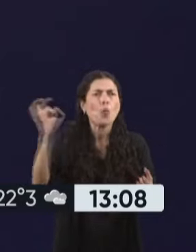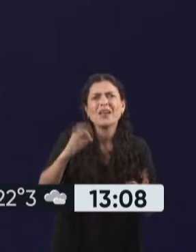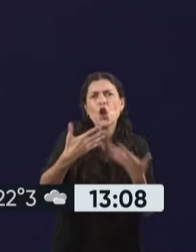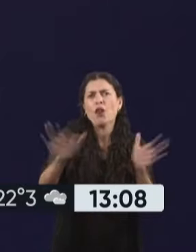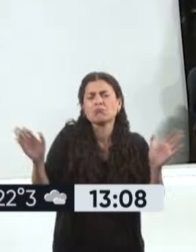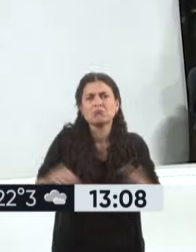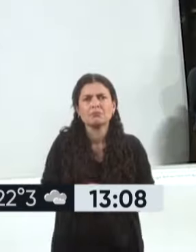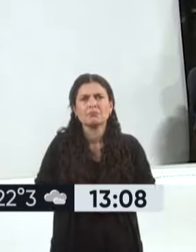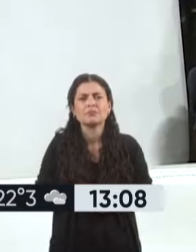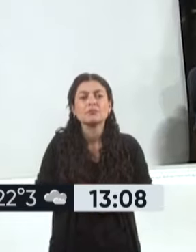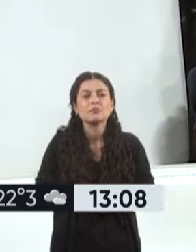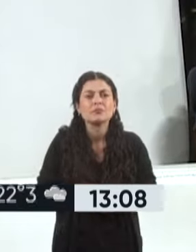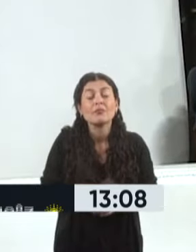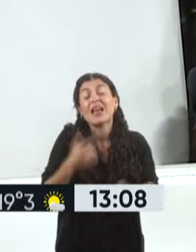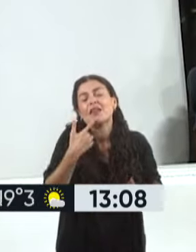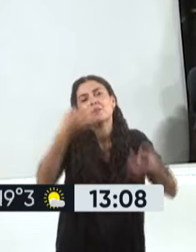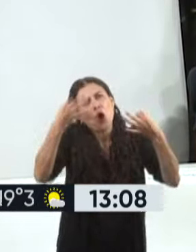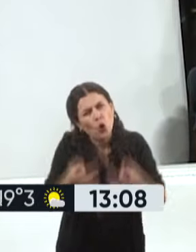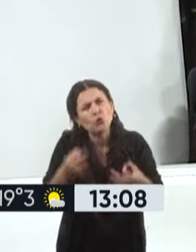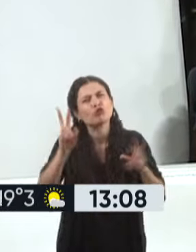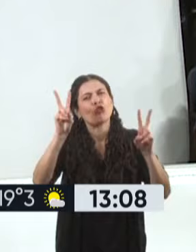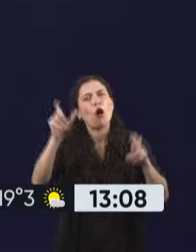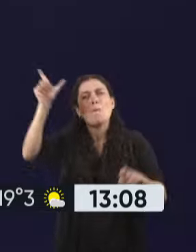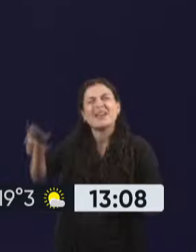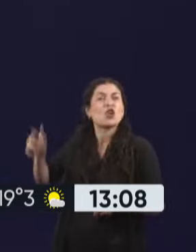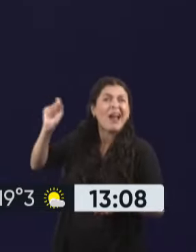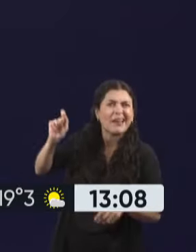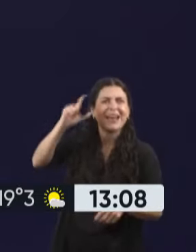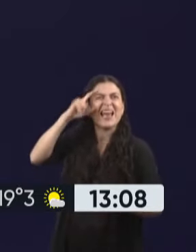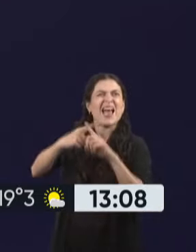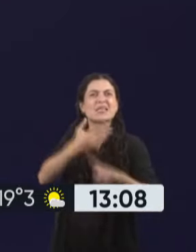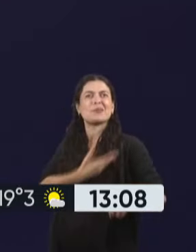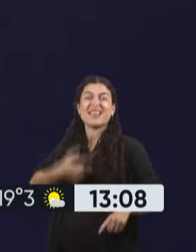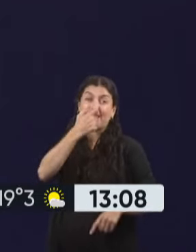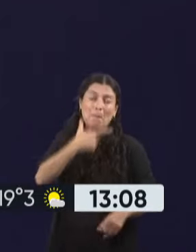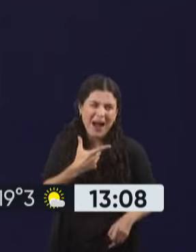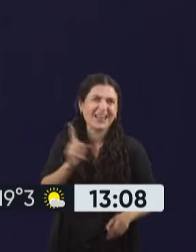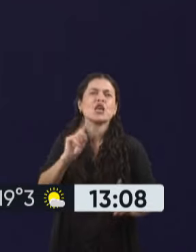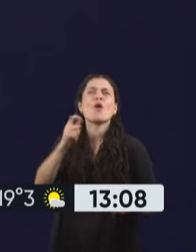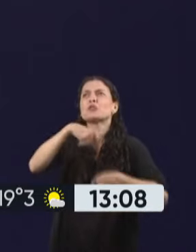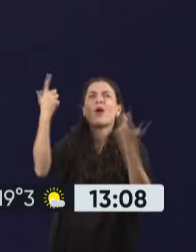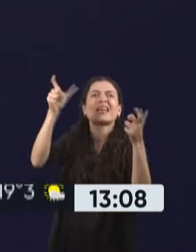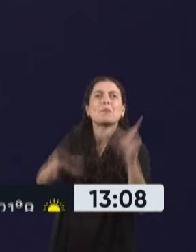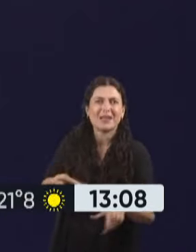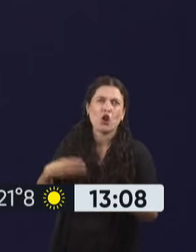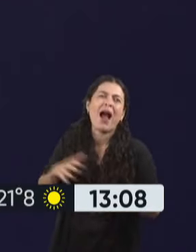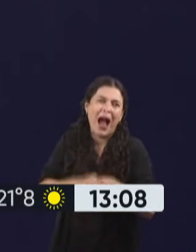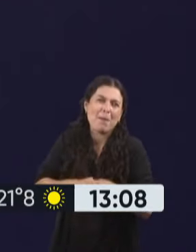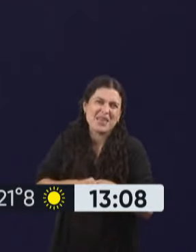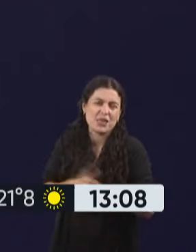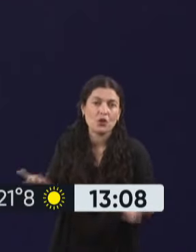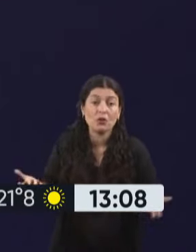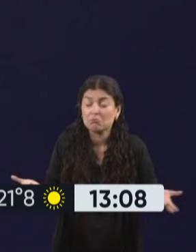Otra cosa de Macri, digo, tratándose de Mauricio Macri, no esperaban no otra esperábamos cosa. ni dejamos de esperar. Hasta nosotros pretendemos